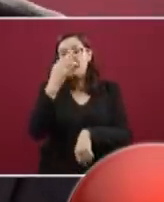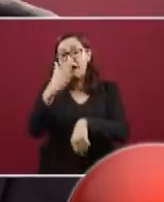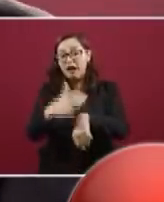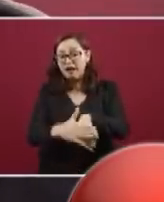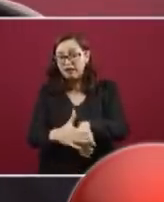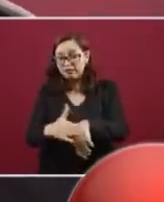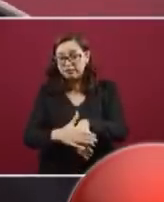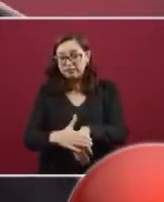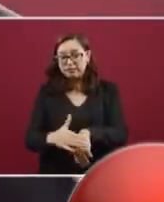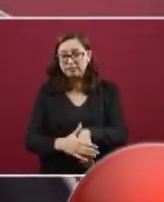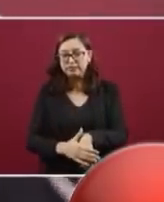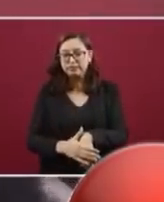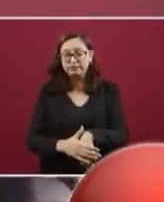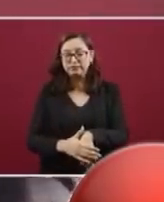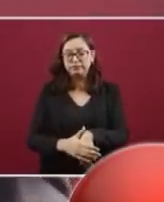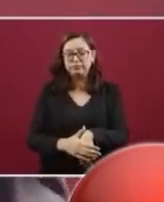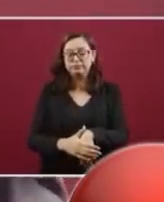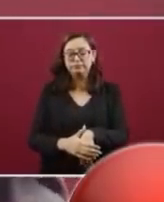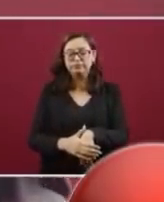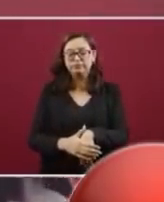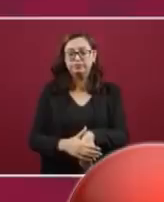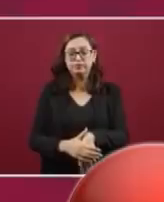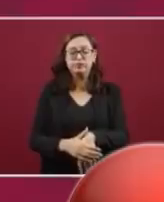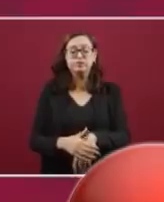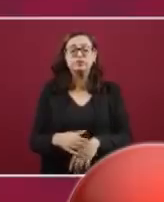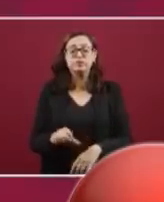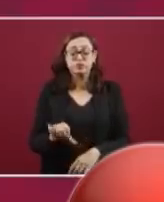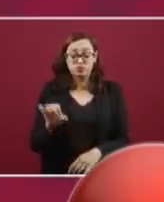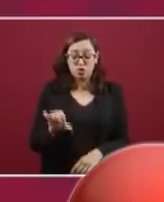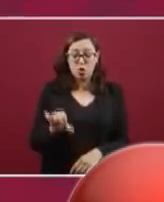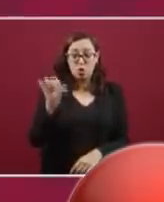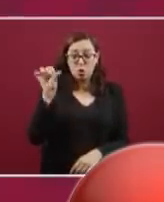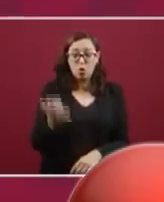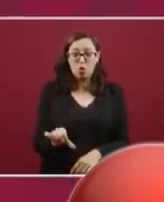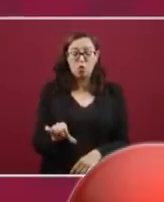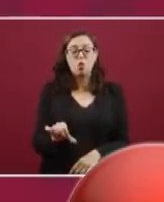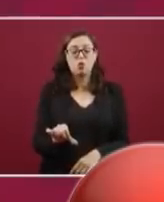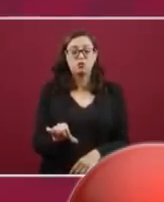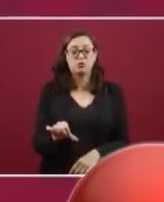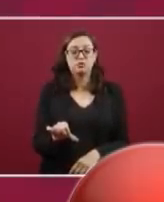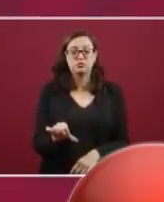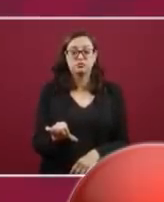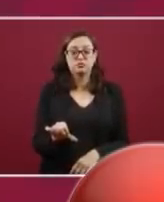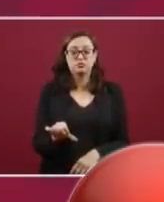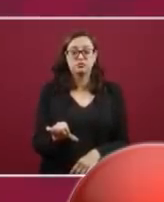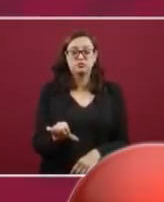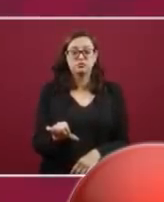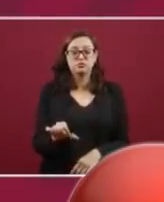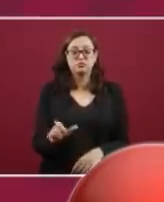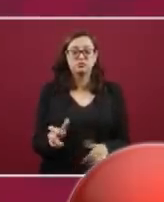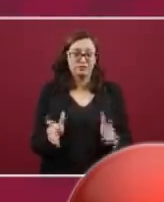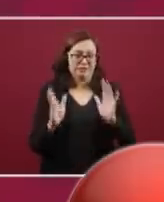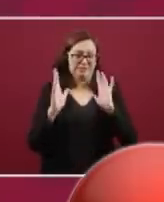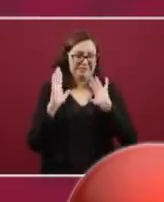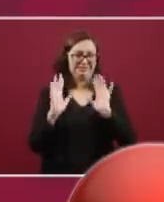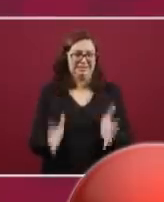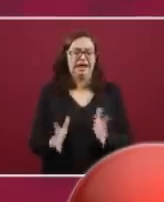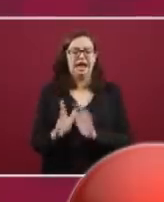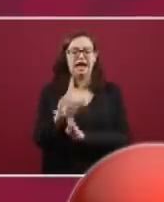que el día de hoy ya aparece en el diario